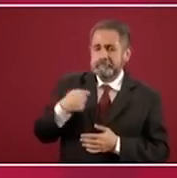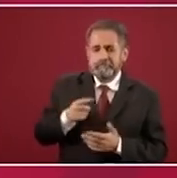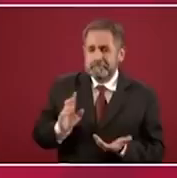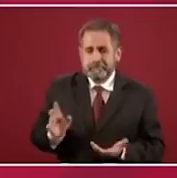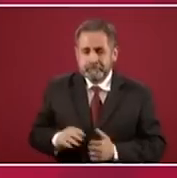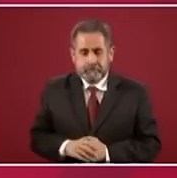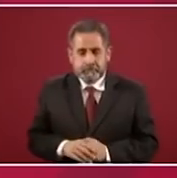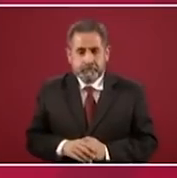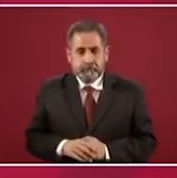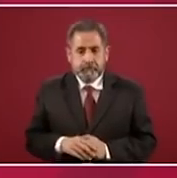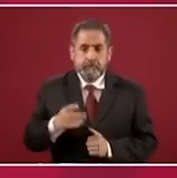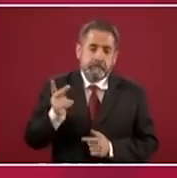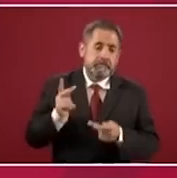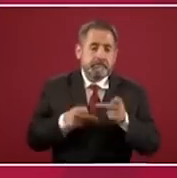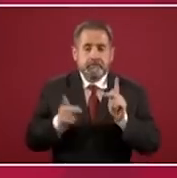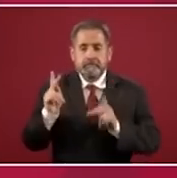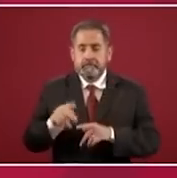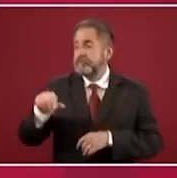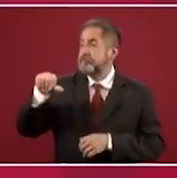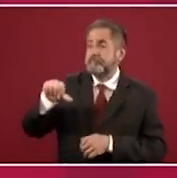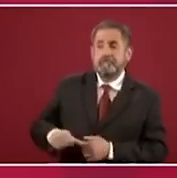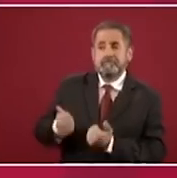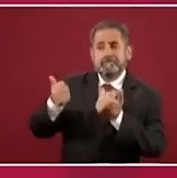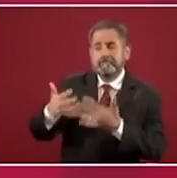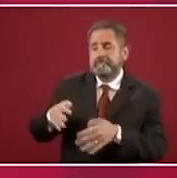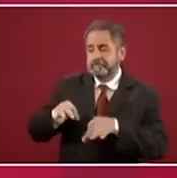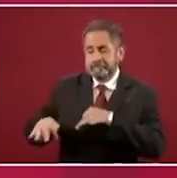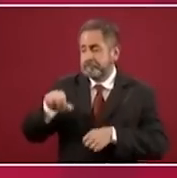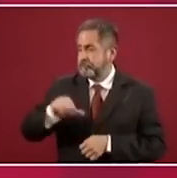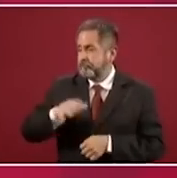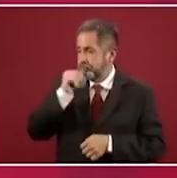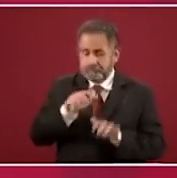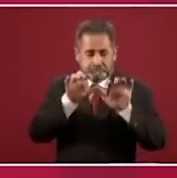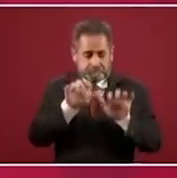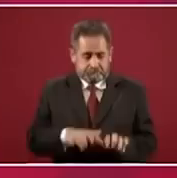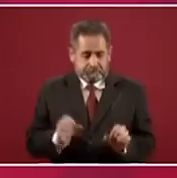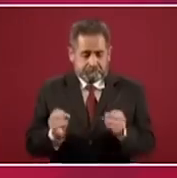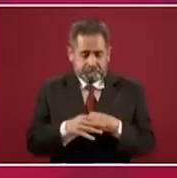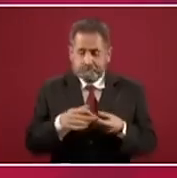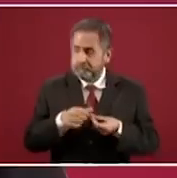pero hoy tengo mucho trabajo, no puedo hacer el oficio.